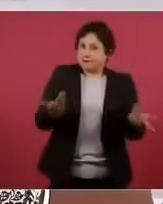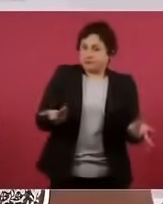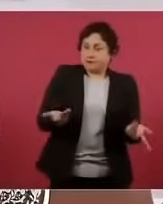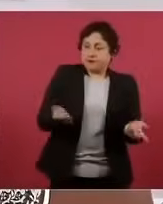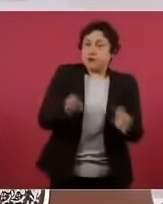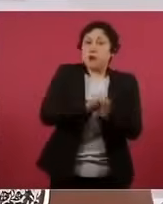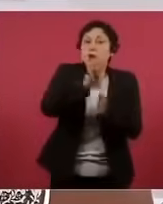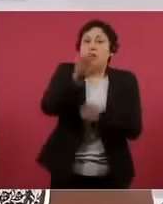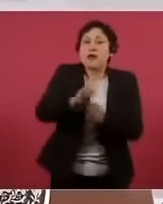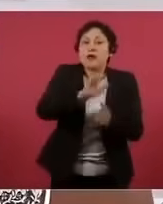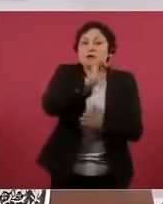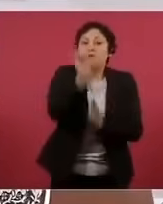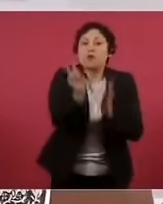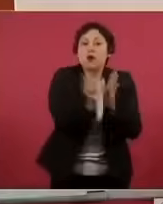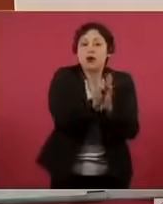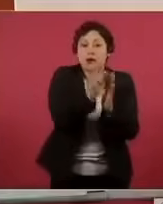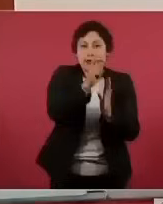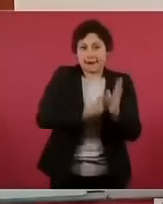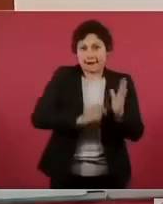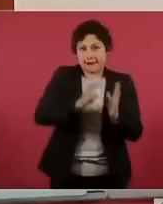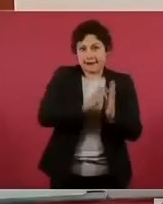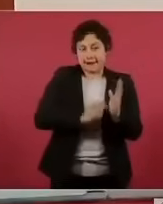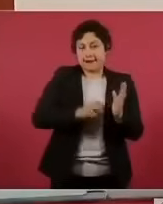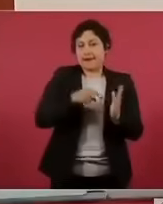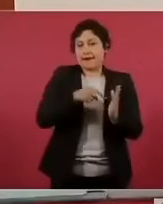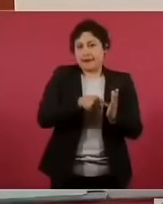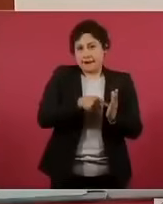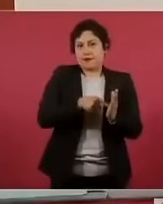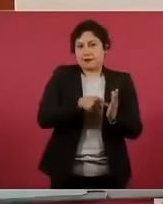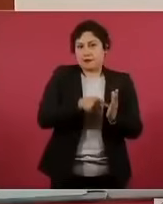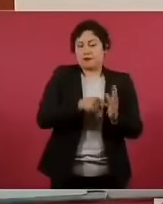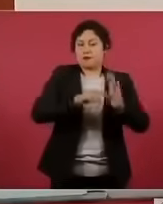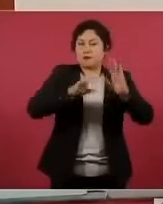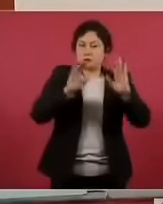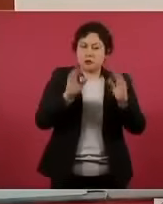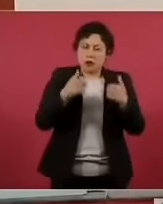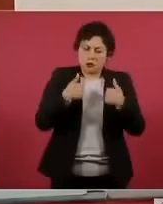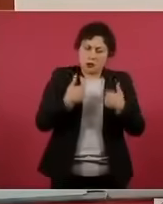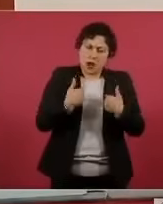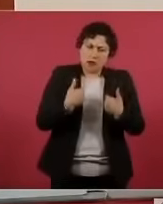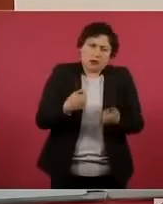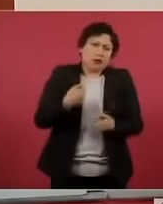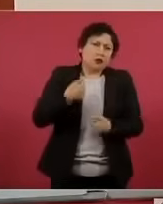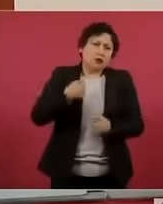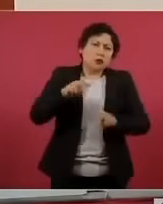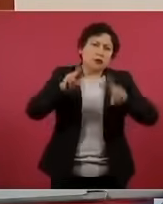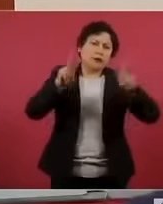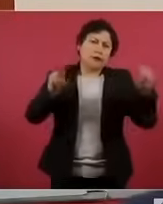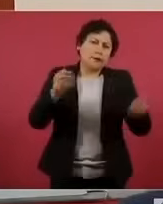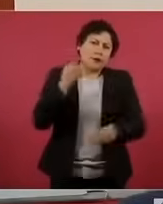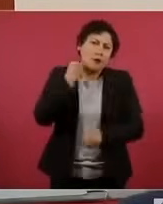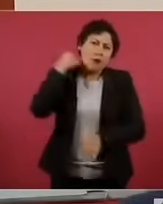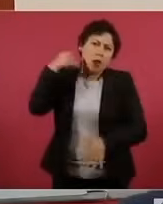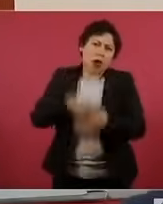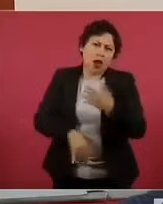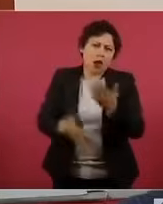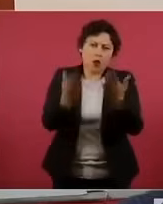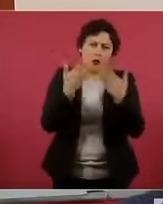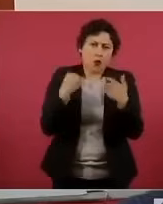¿sí? También entiendo, no soy abogado, que no podría aplicarse